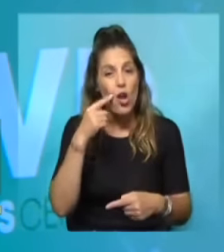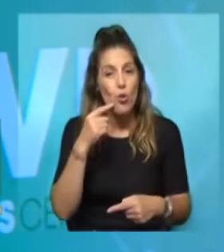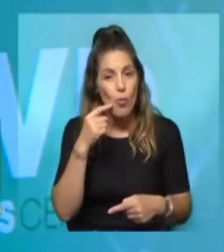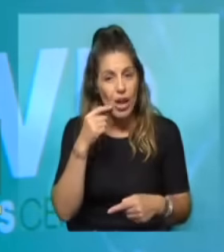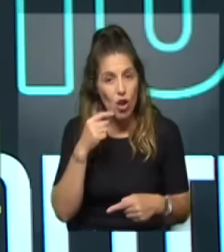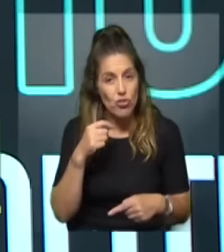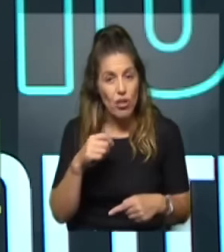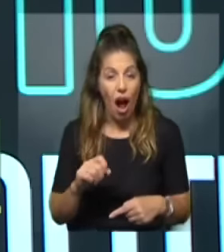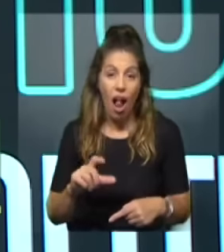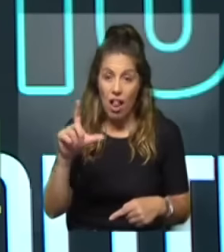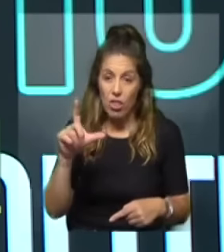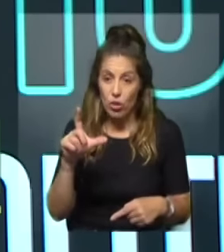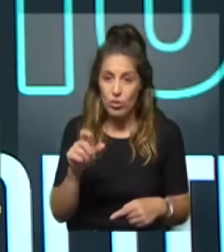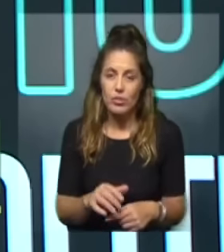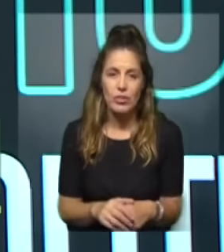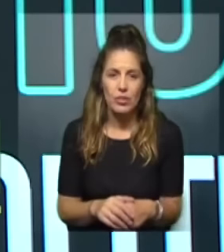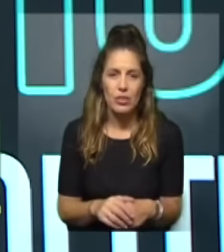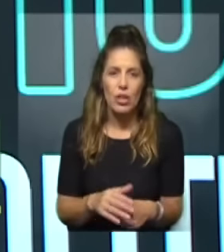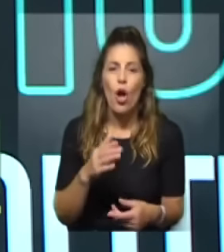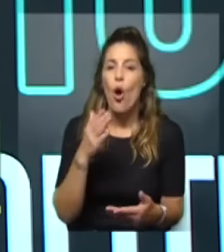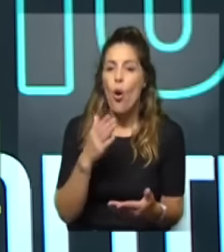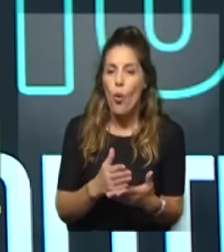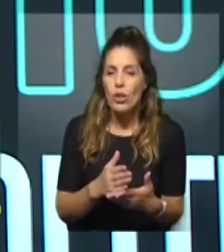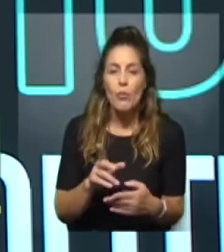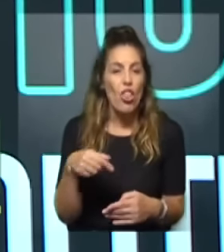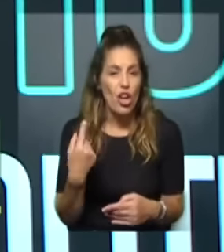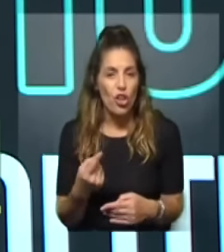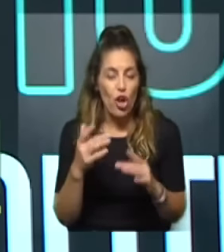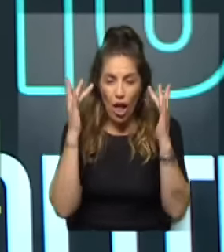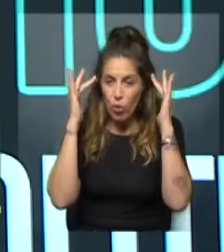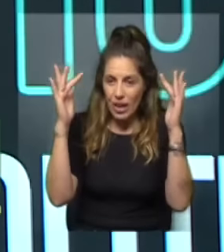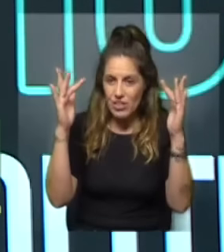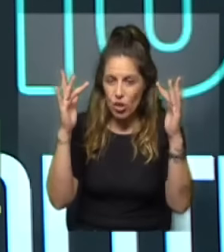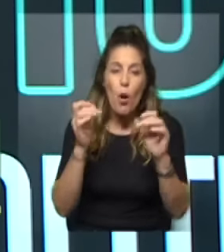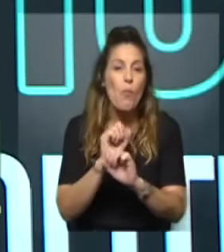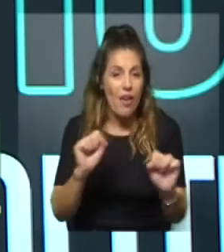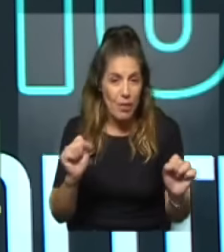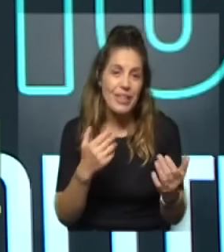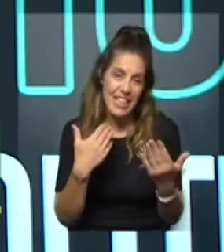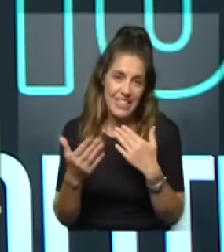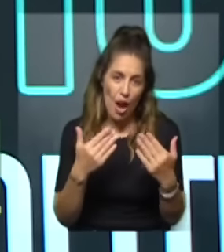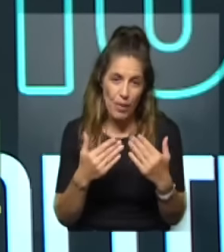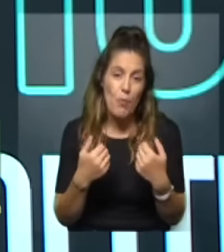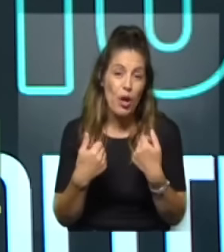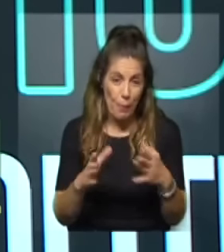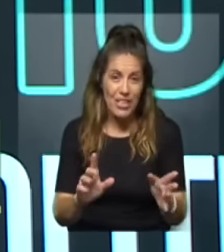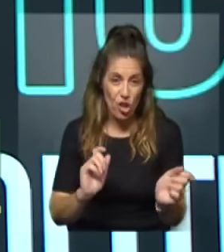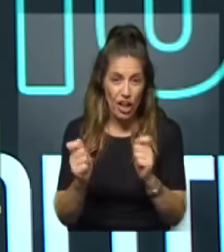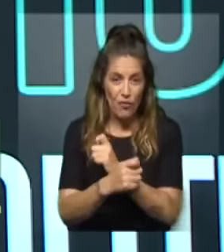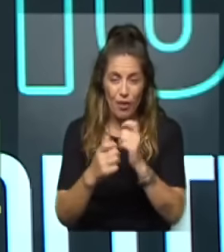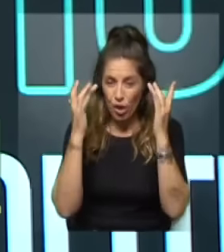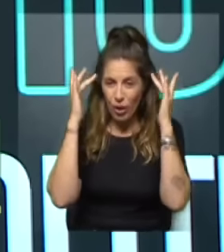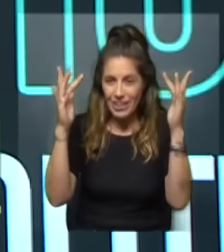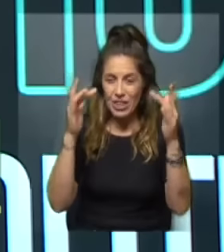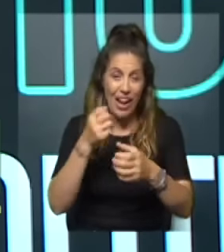población bueno último de lo otro es educación que probablemente esté porque se implementó la transformación